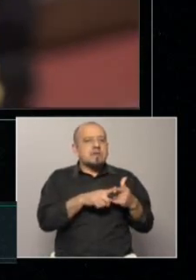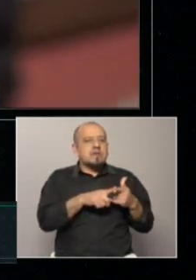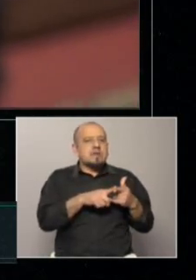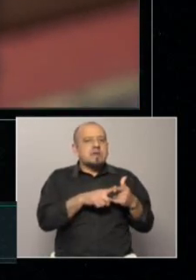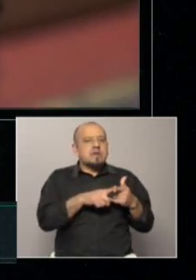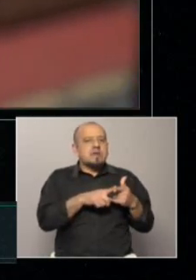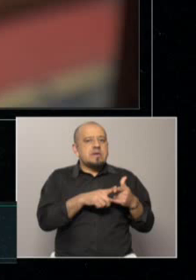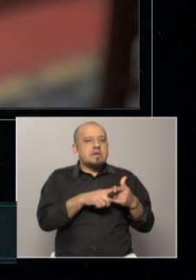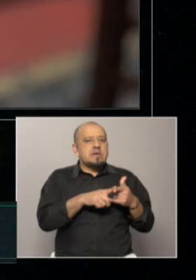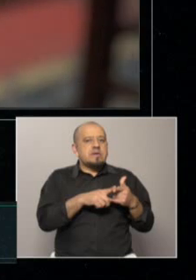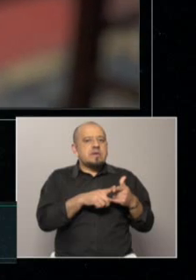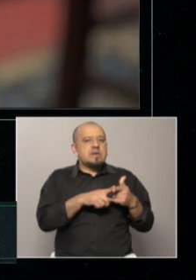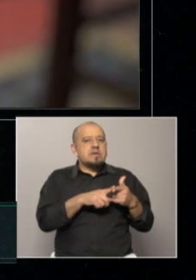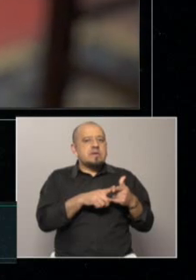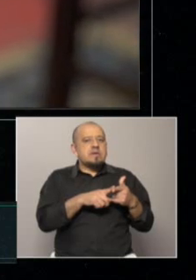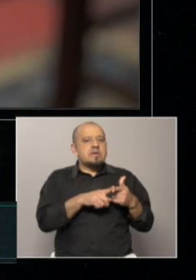habilidad de